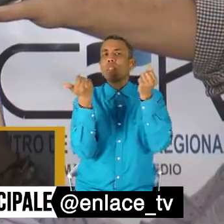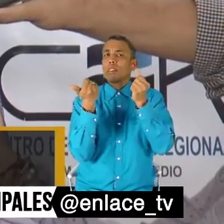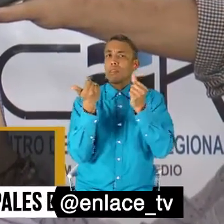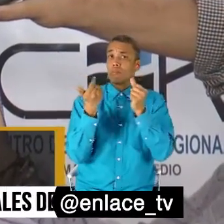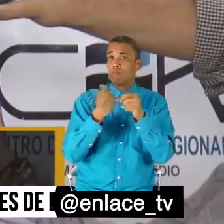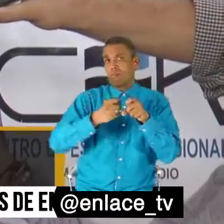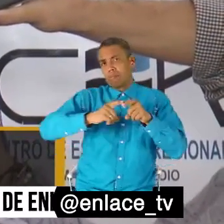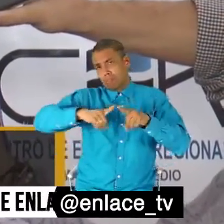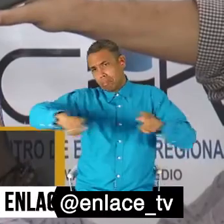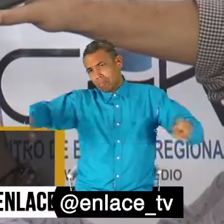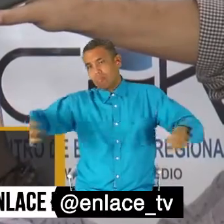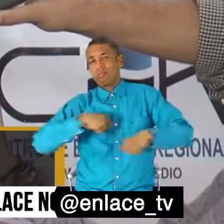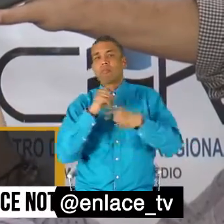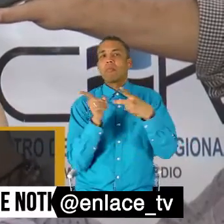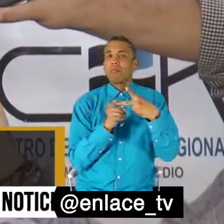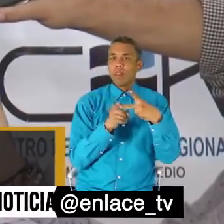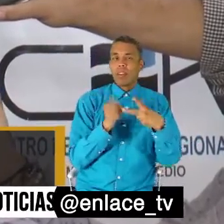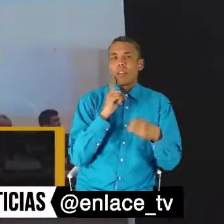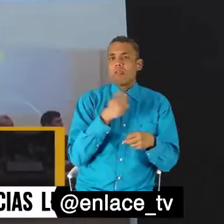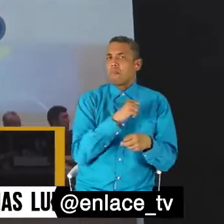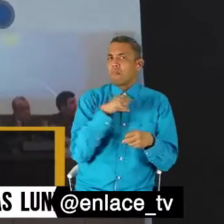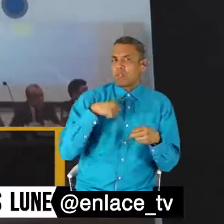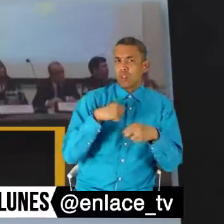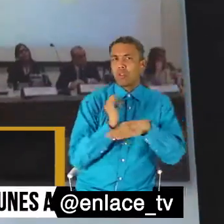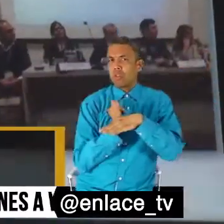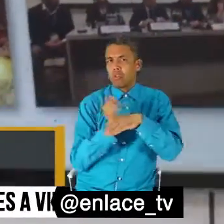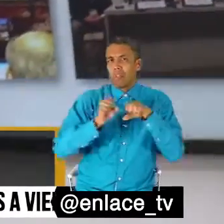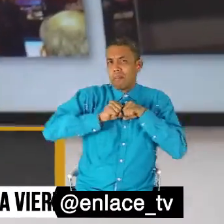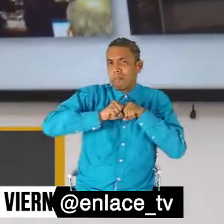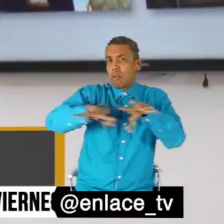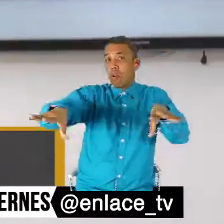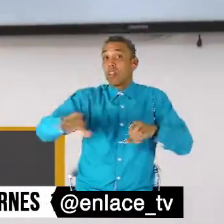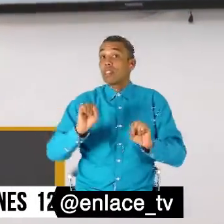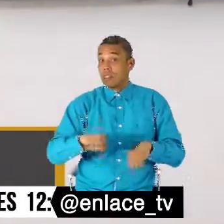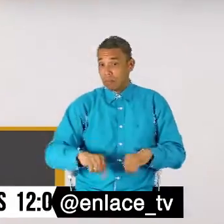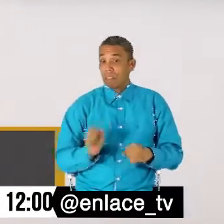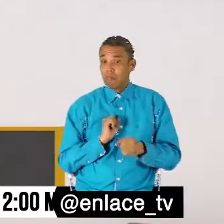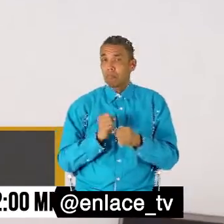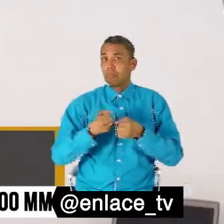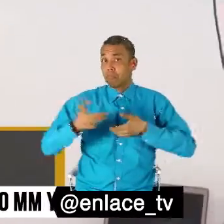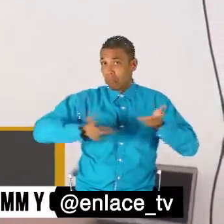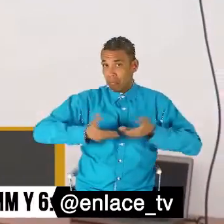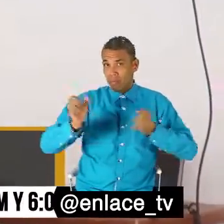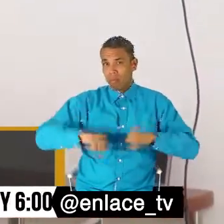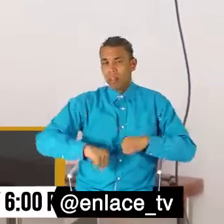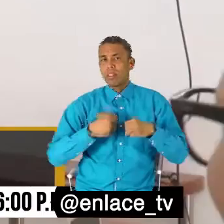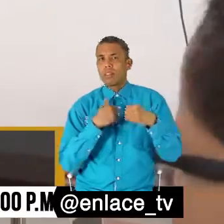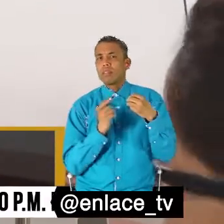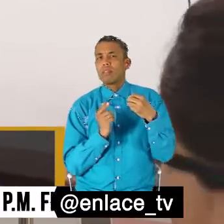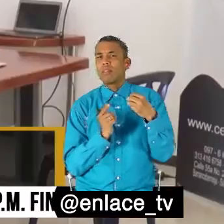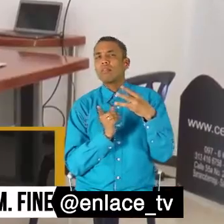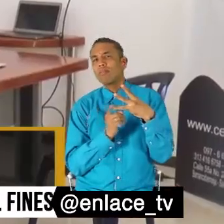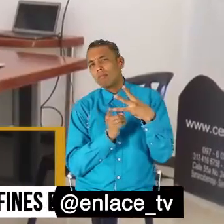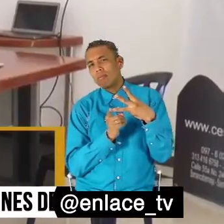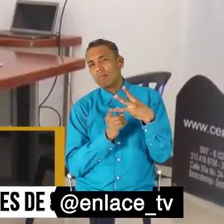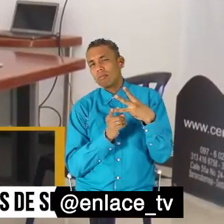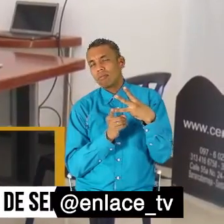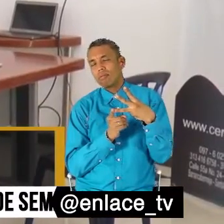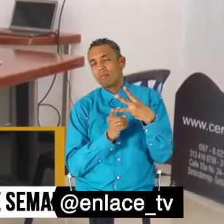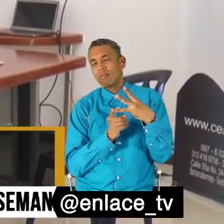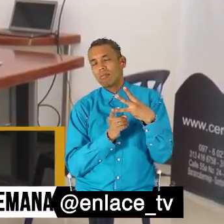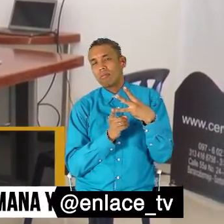trabajar articuladamente el sector privado, la institucionalidad pública y la sociedad civil como tal, incluso la academia, y con base en eso